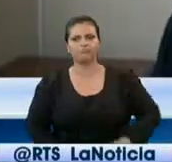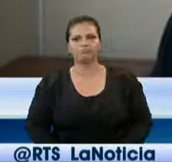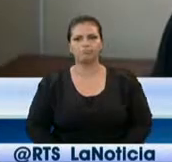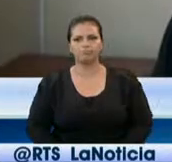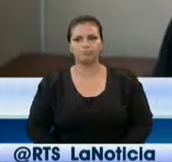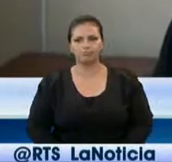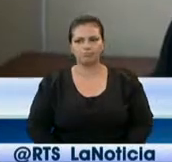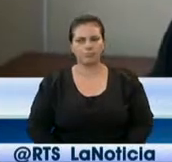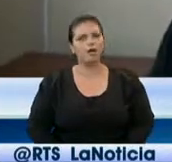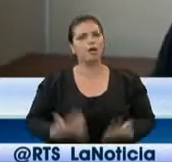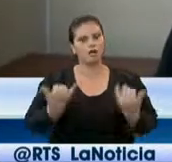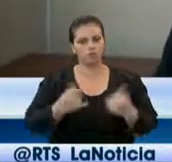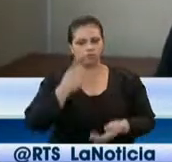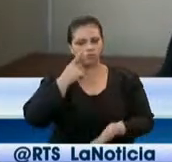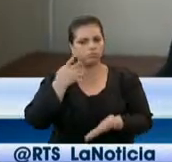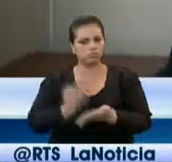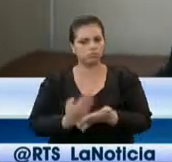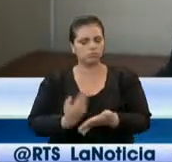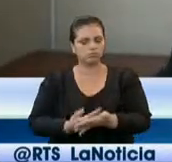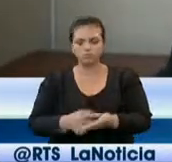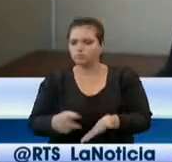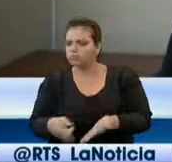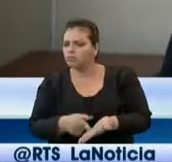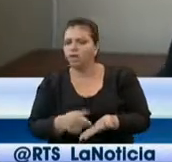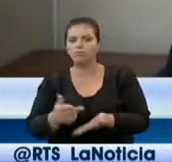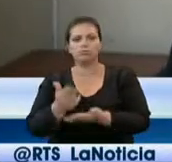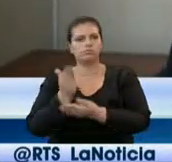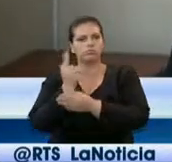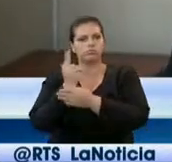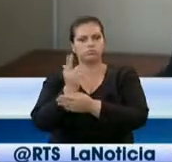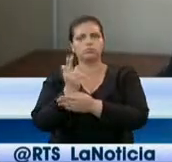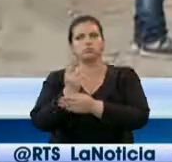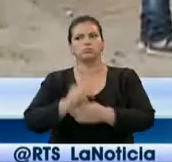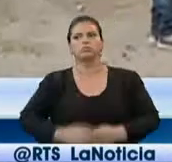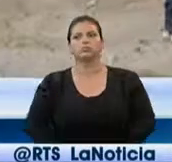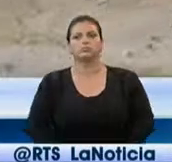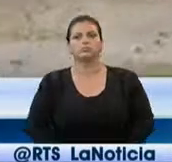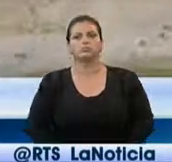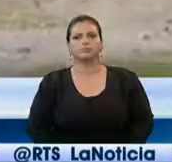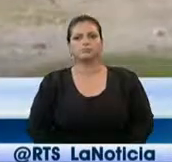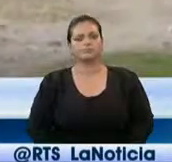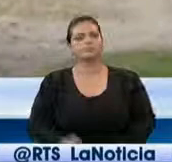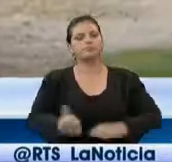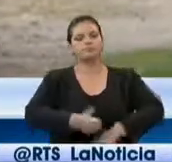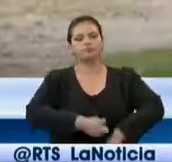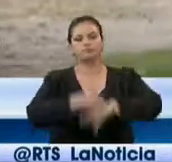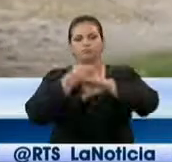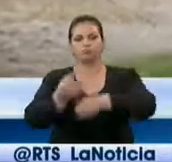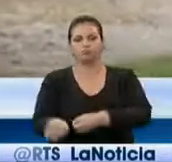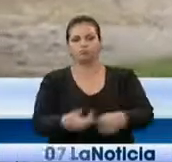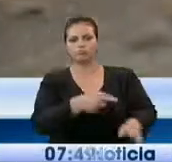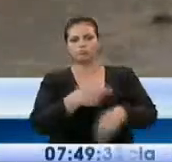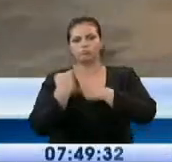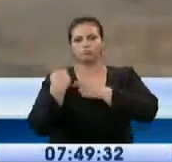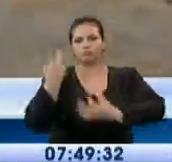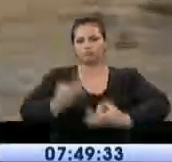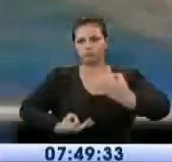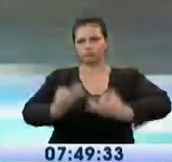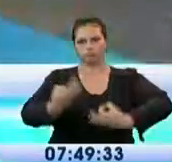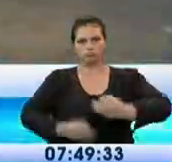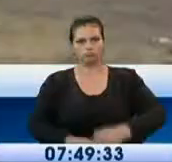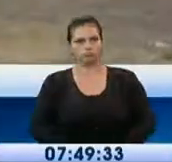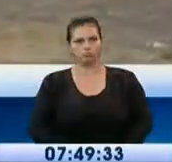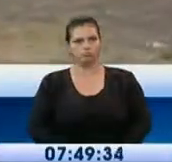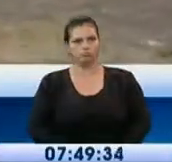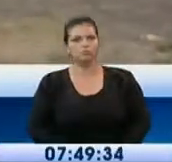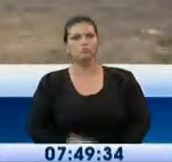como evidencia, y que se va a poner en conocimiento a la autoridad competente para que ellos dispongan lo pertinente. Moradores del sector se encuentran asustados por la inseguridad que